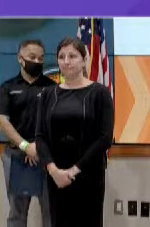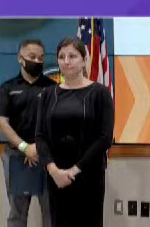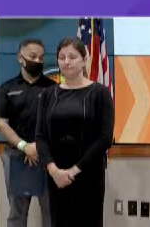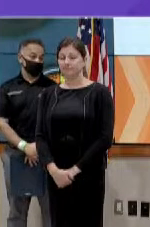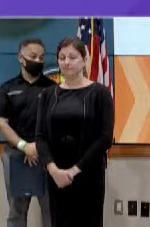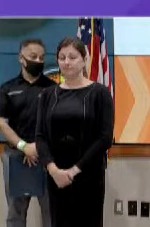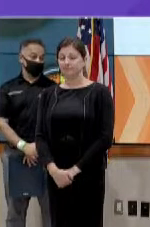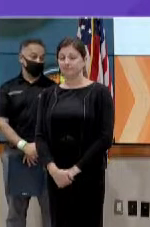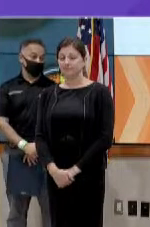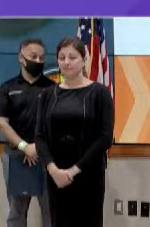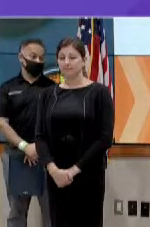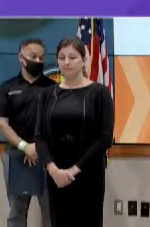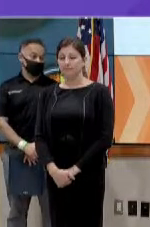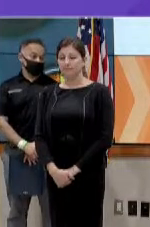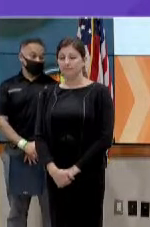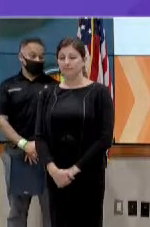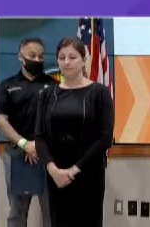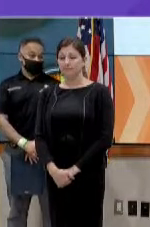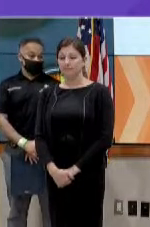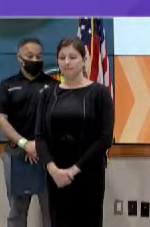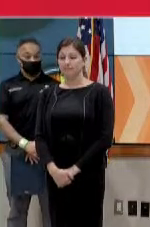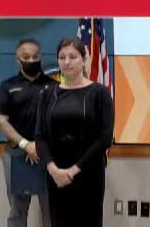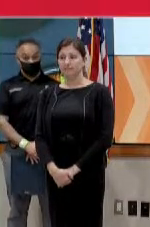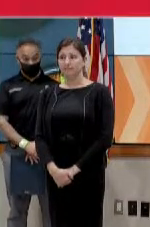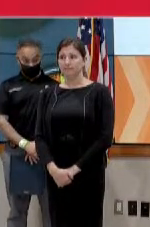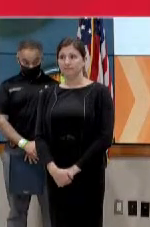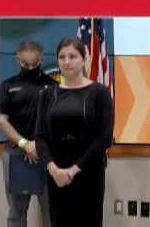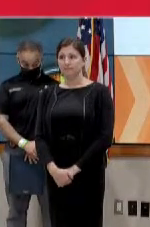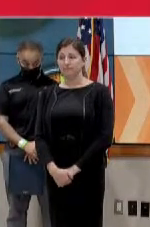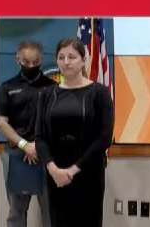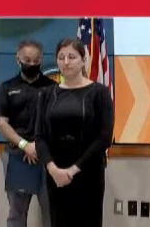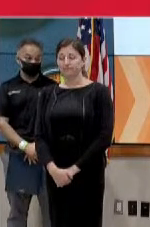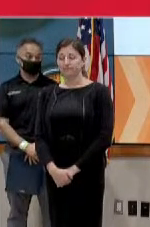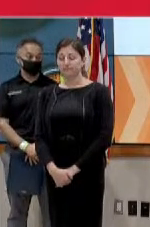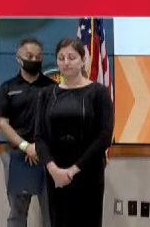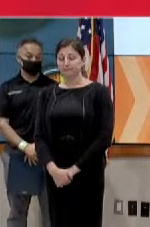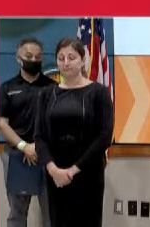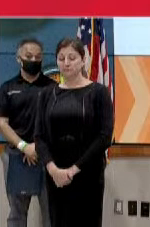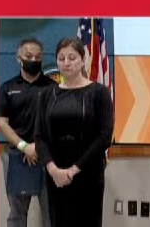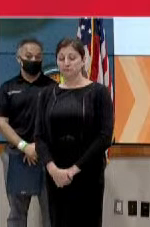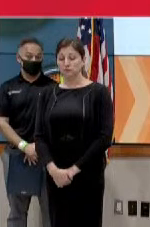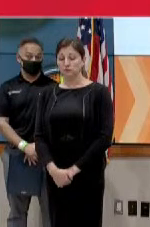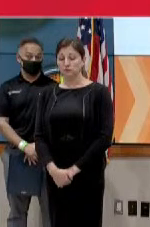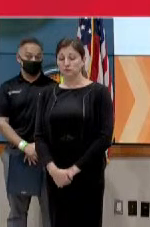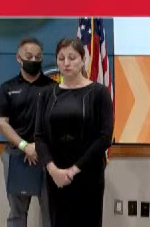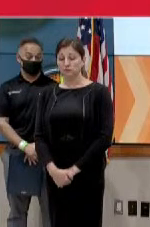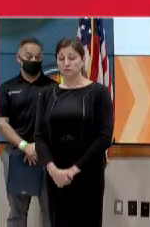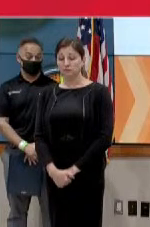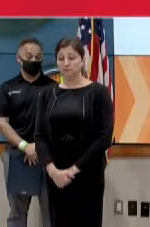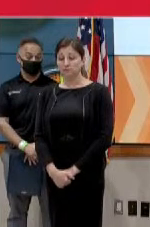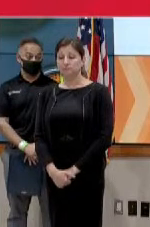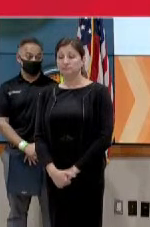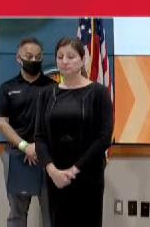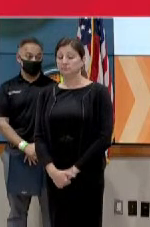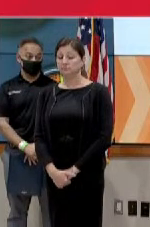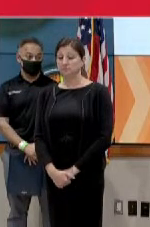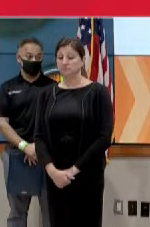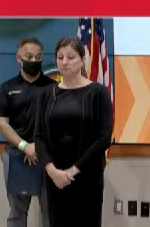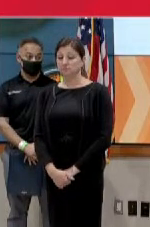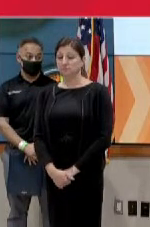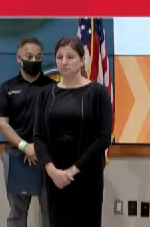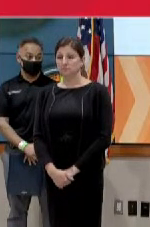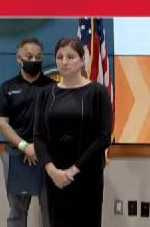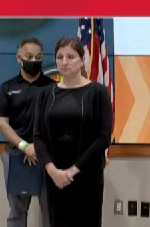necesidades más importantes, como ir al supermercado o recoger medicina en la farmacia. Cancelar